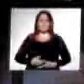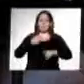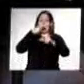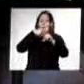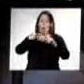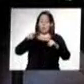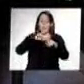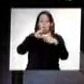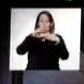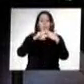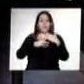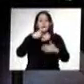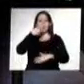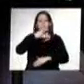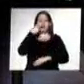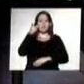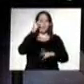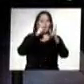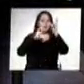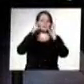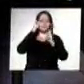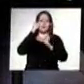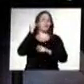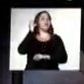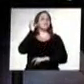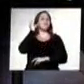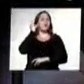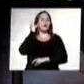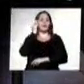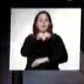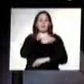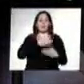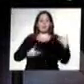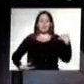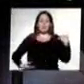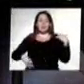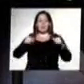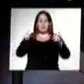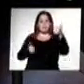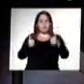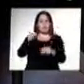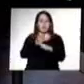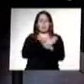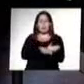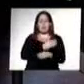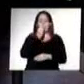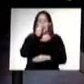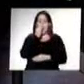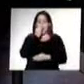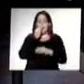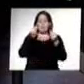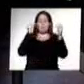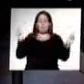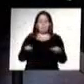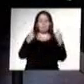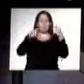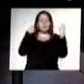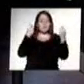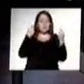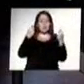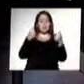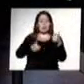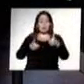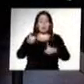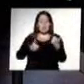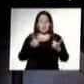Pasamos a materia política y vamos a escuchar declaraciones de la precandidata presidencial María Corina Machado. Siguen sus actividades de promoción de su candidatura y